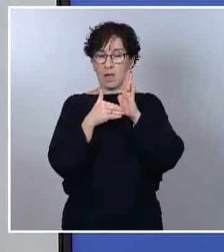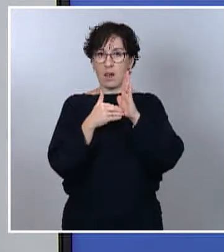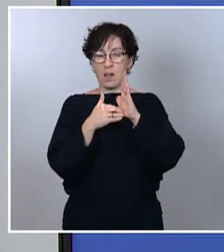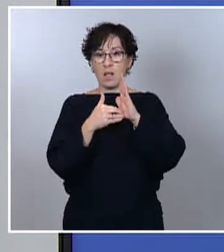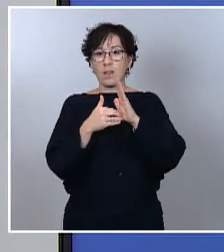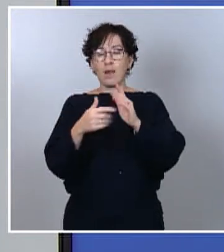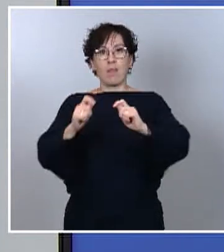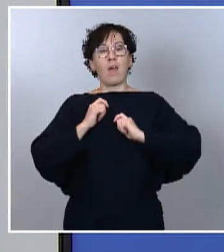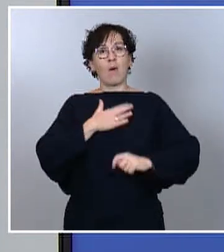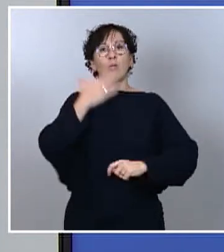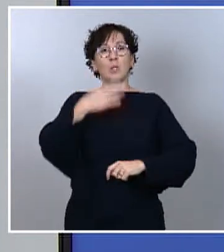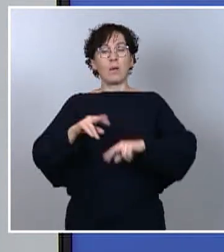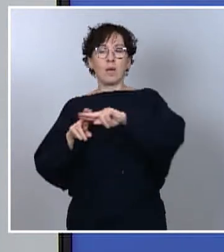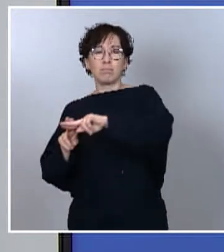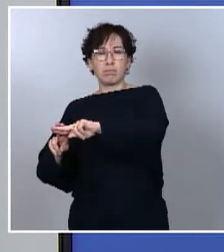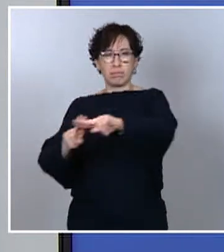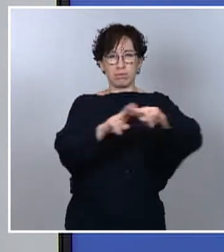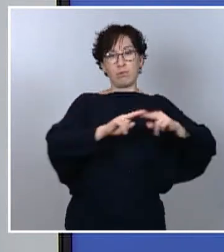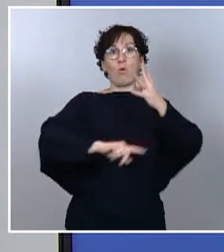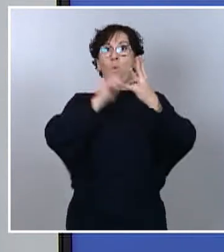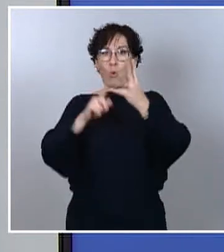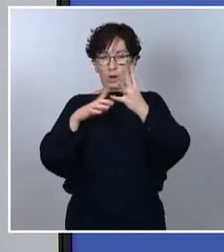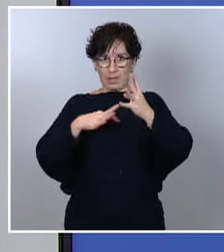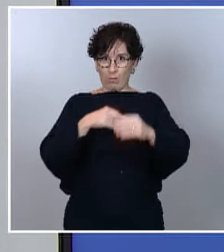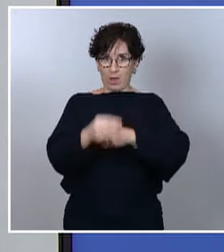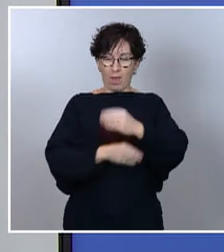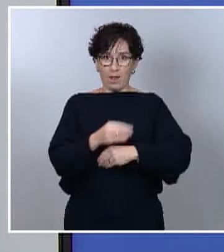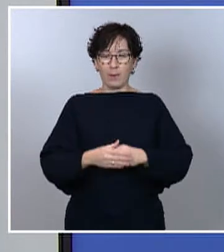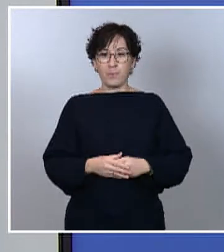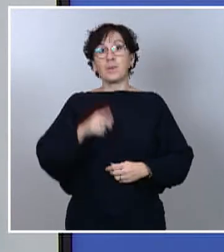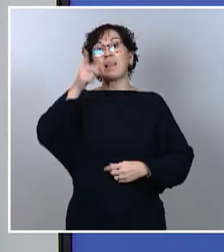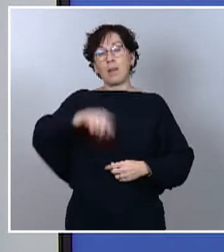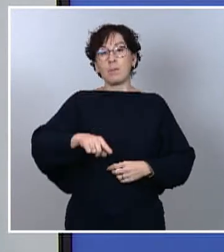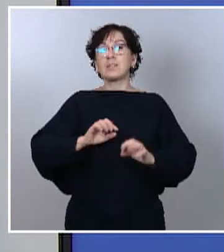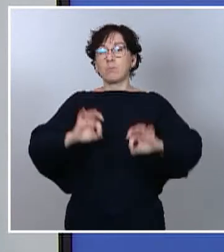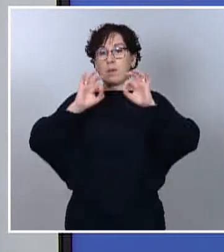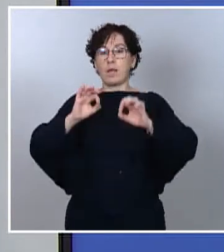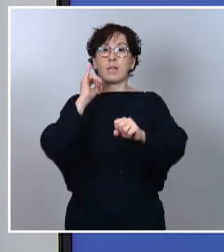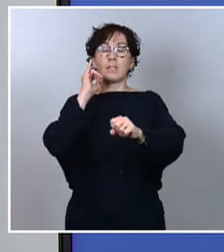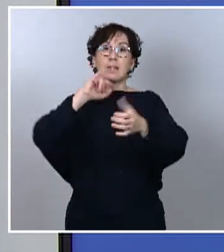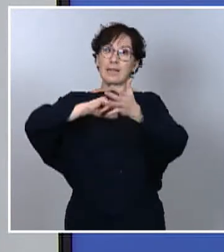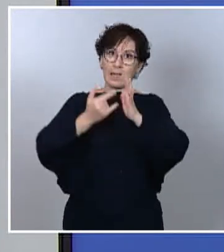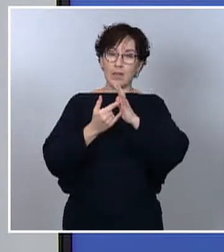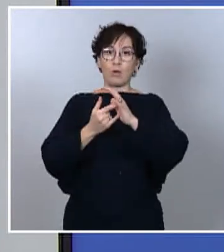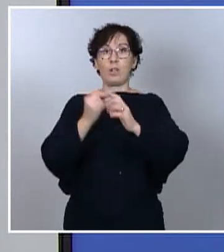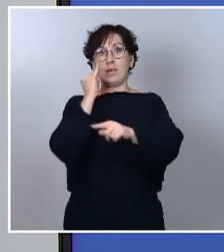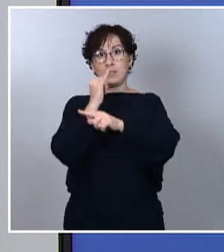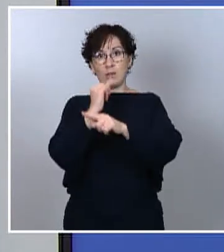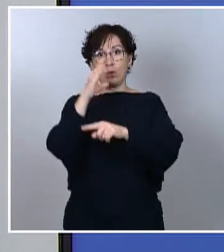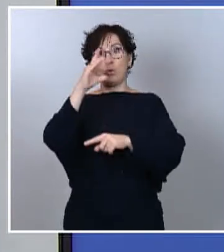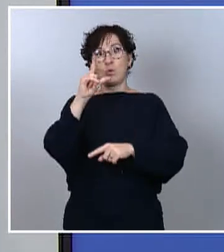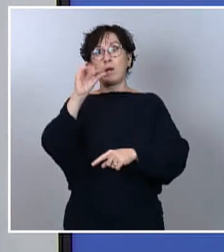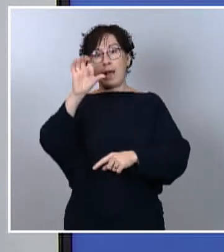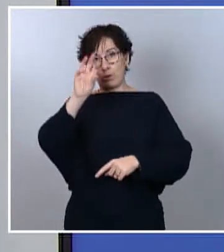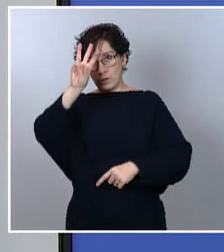estudio. En particular, agradecer a los técnicos del Instituto de Salud Carlos III, del Centro Nacional de Epidemiología, del Centro Nacional